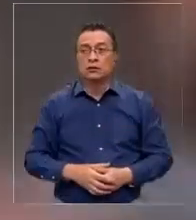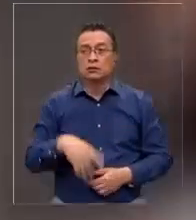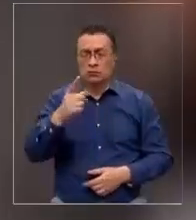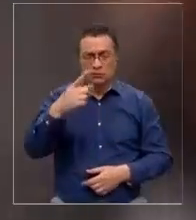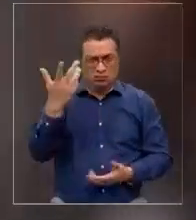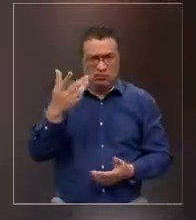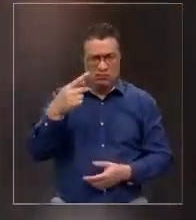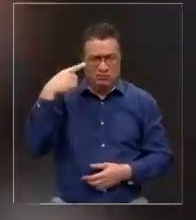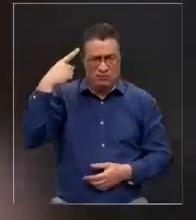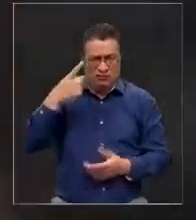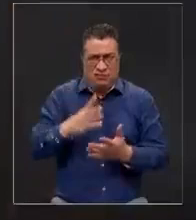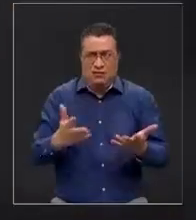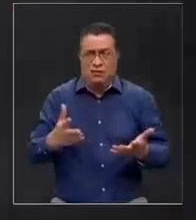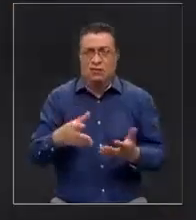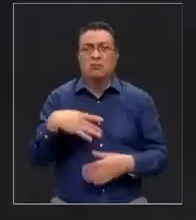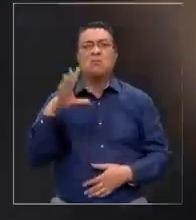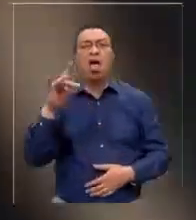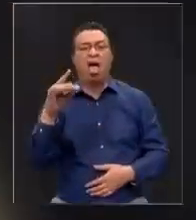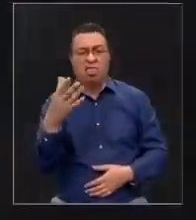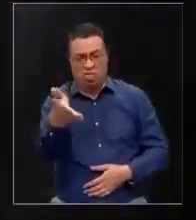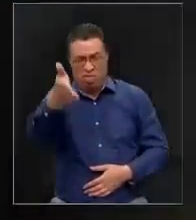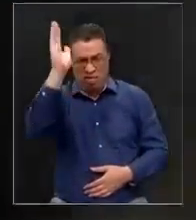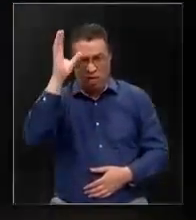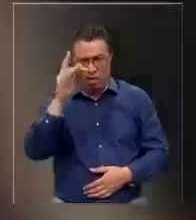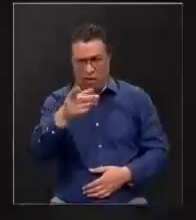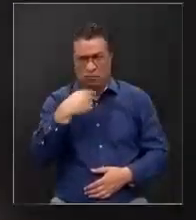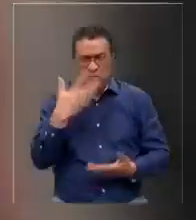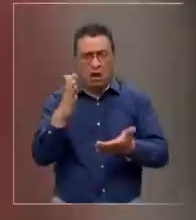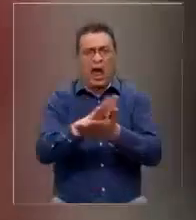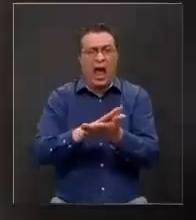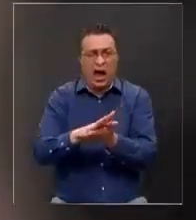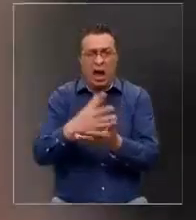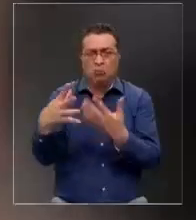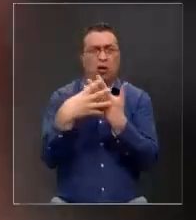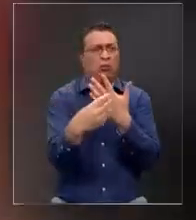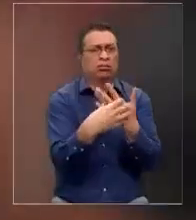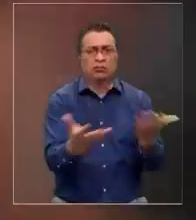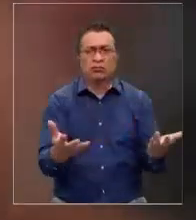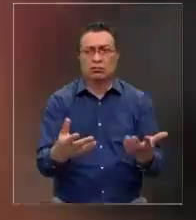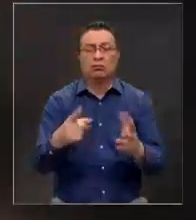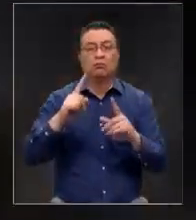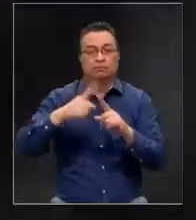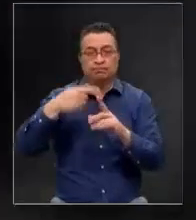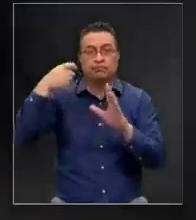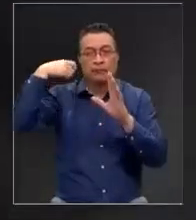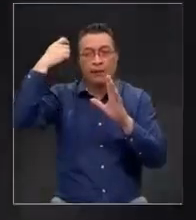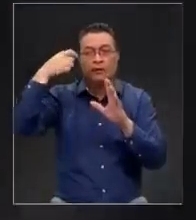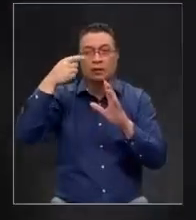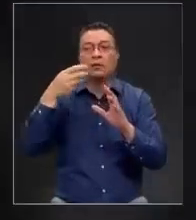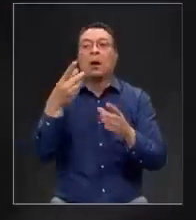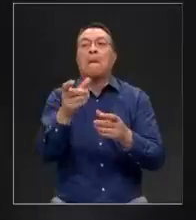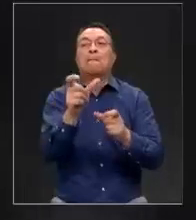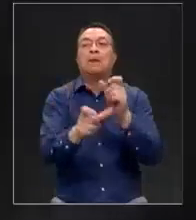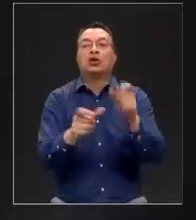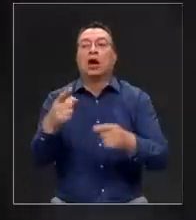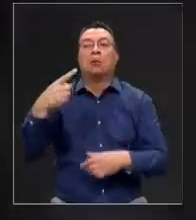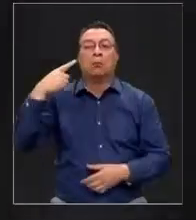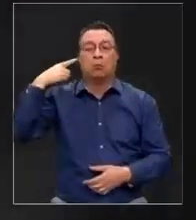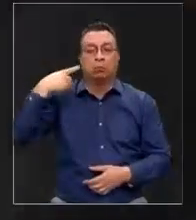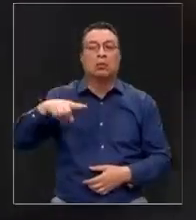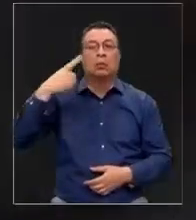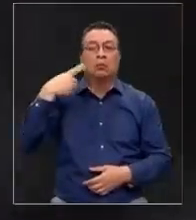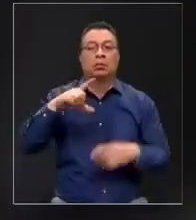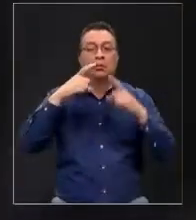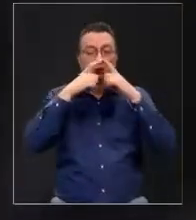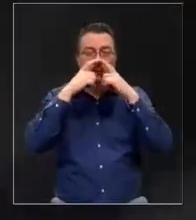Desubicado. Si la edad que tiene, puede dar el ejemplo. Otro video más, donde vemos cómo las personas hacen caso omiso al